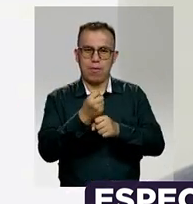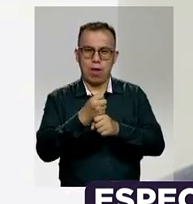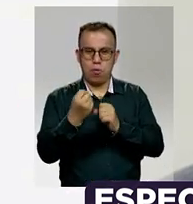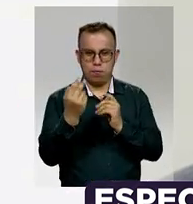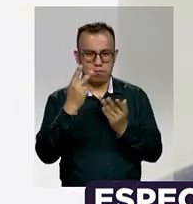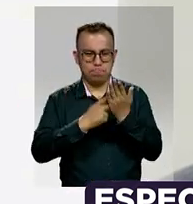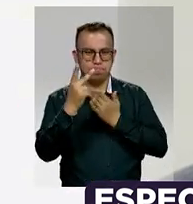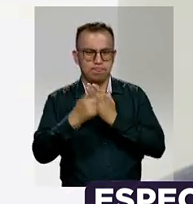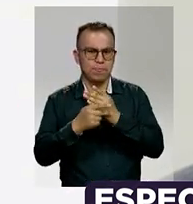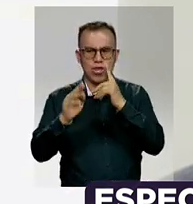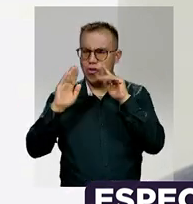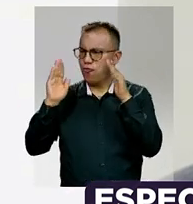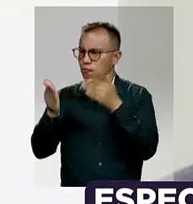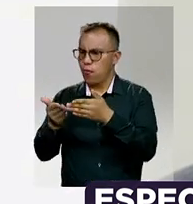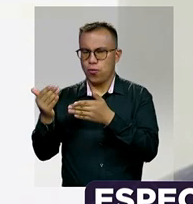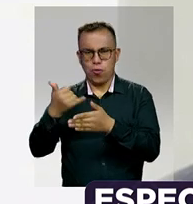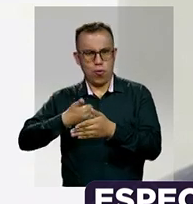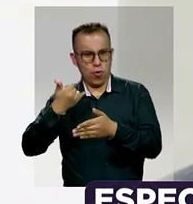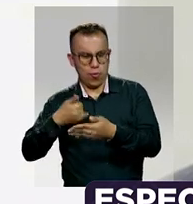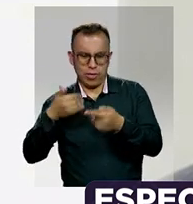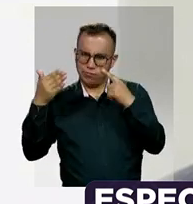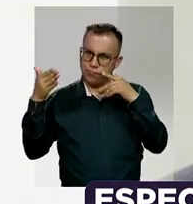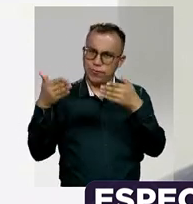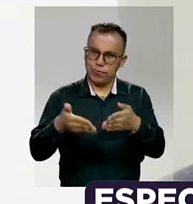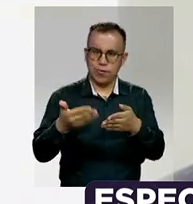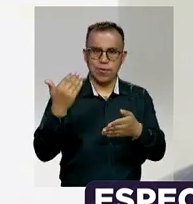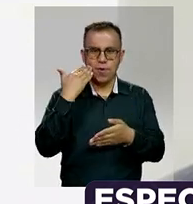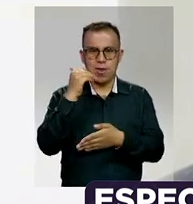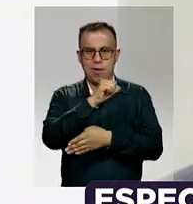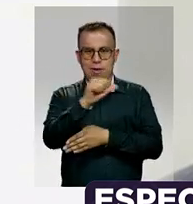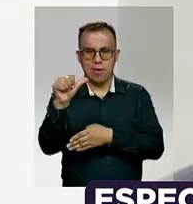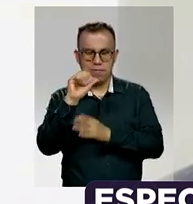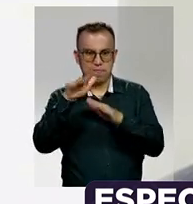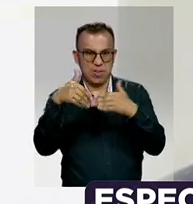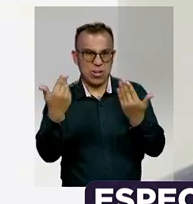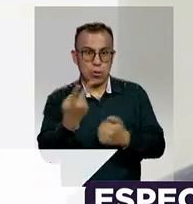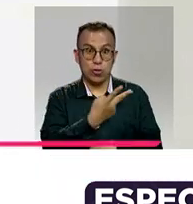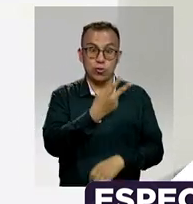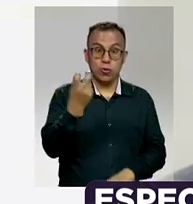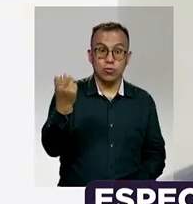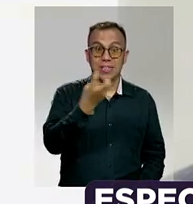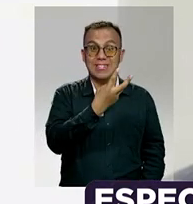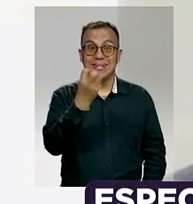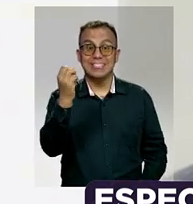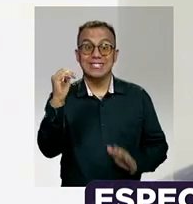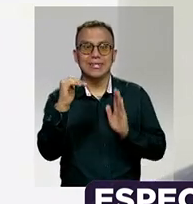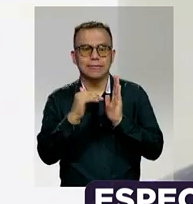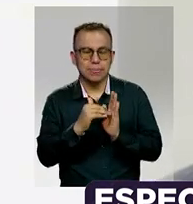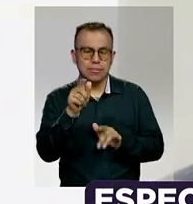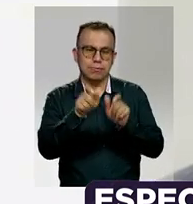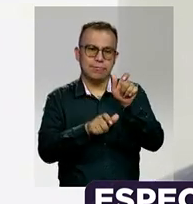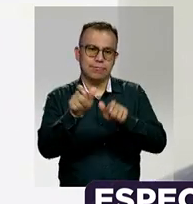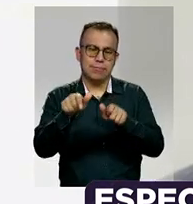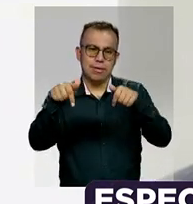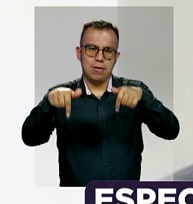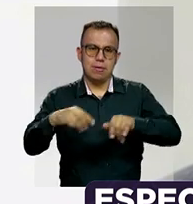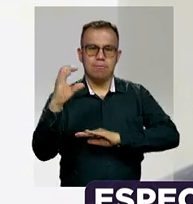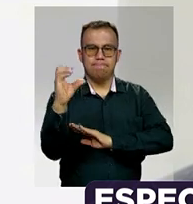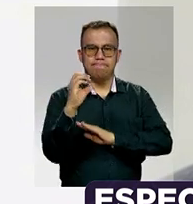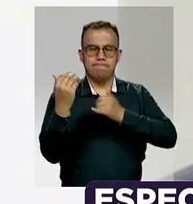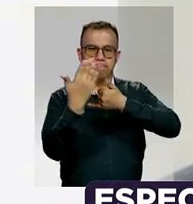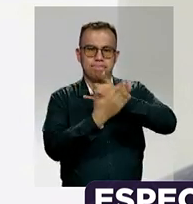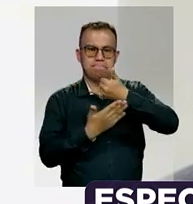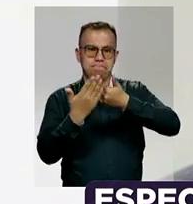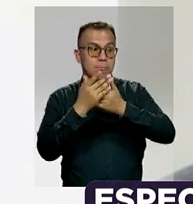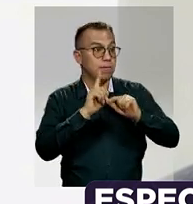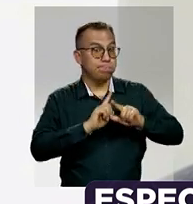con enfoque en jóvenes y en mujeres. Pero básicamente ver cómo colocamos 200, 300 mil personas en todo el país a